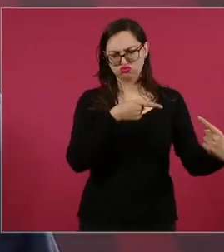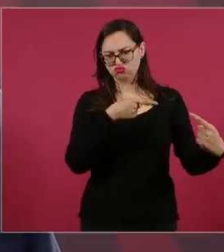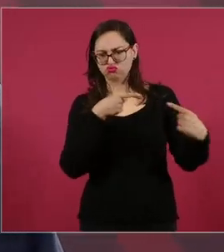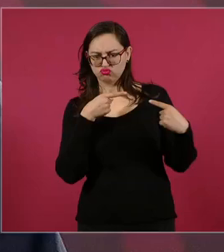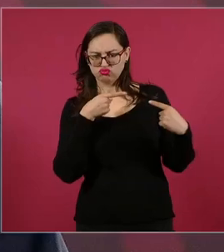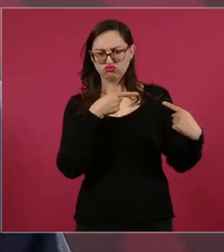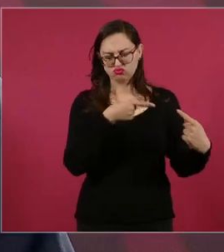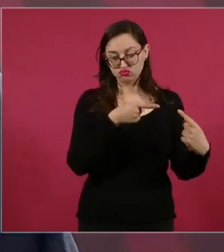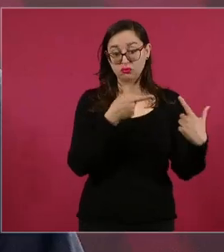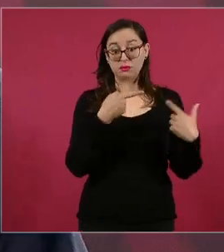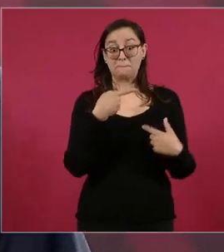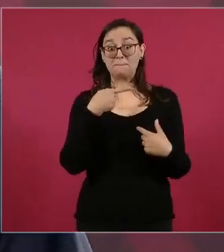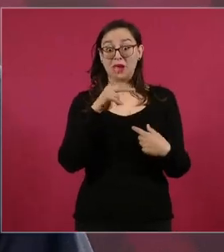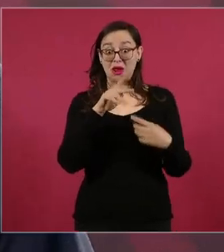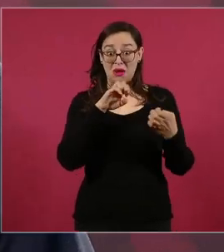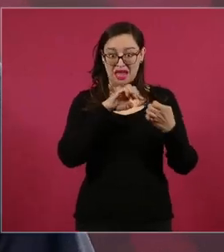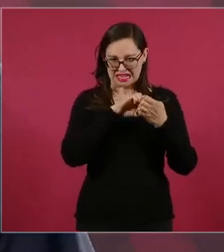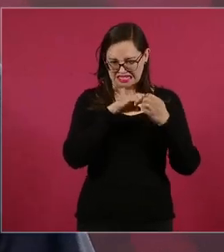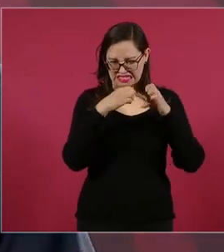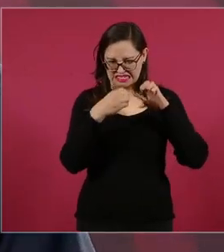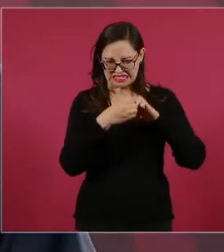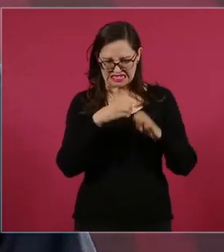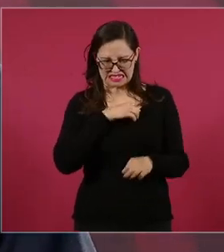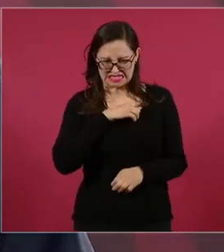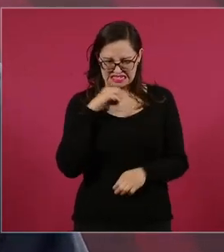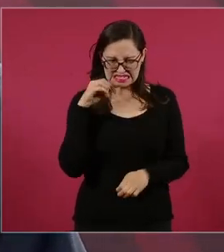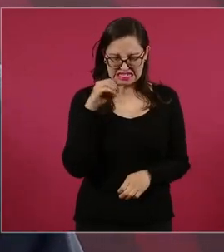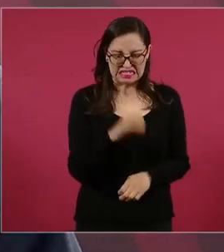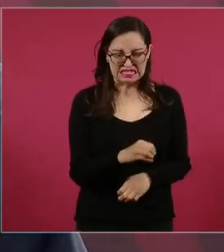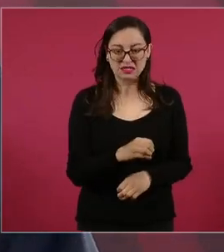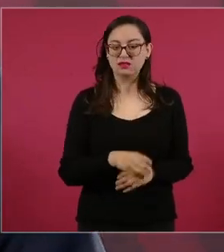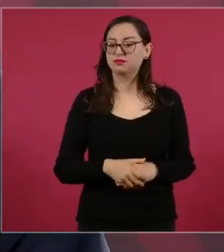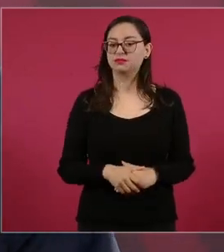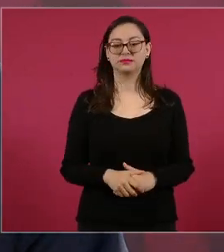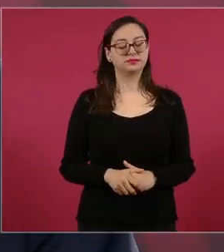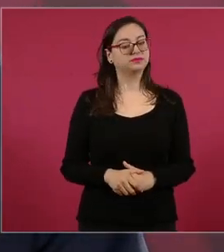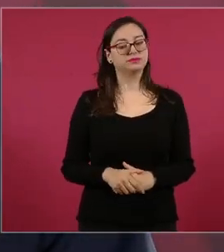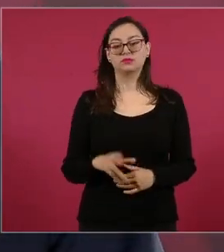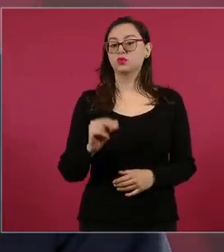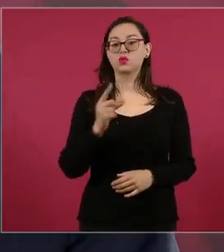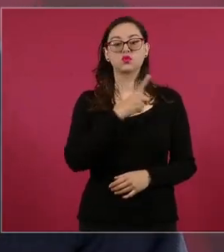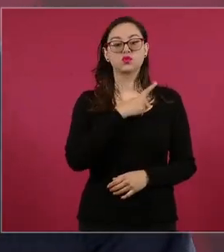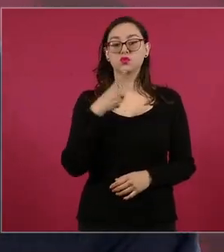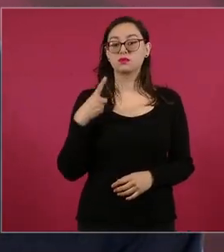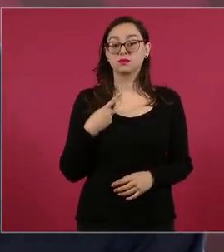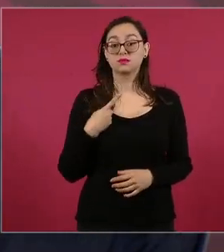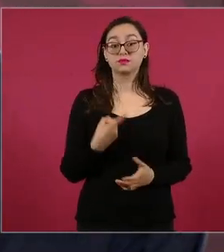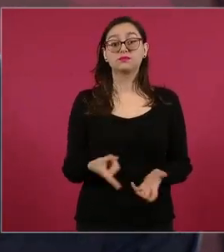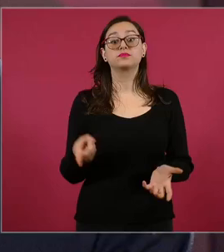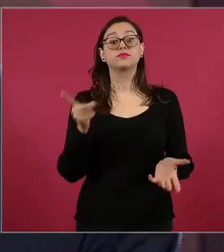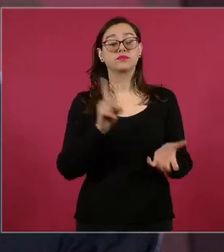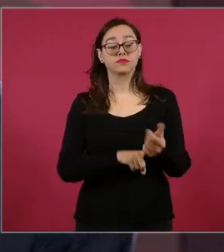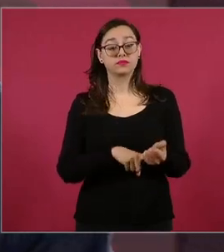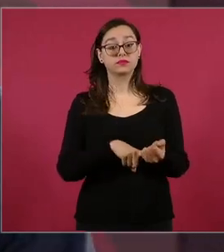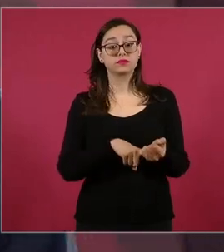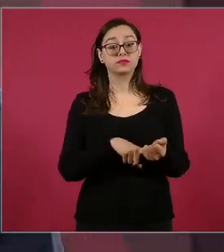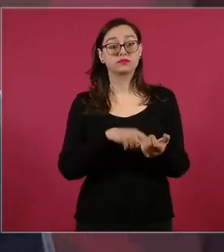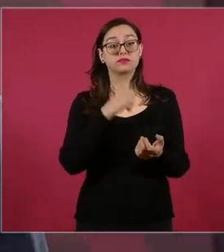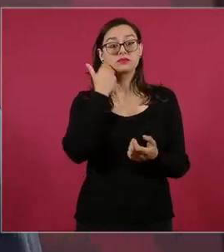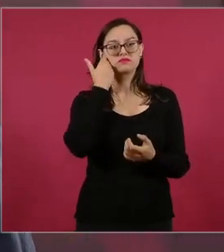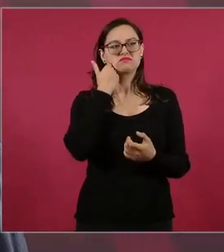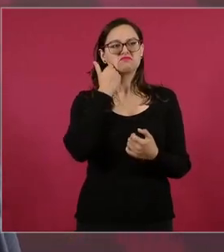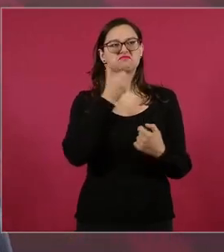pero no enemigos. Y en las contiendas nos podemos dar